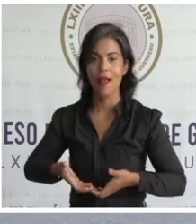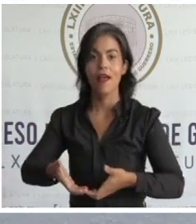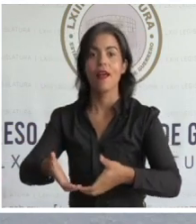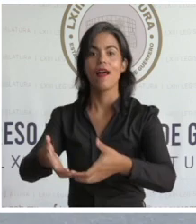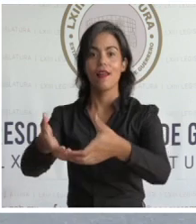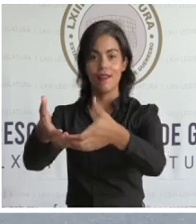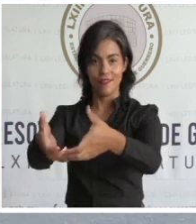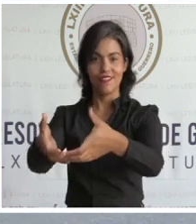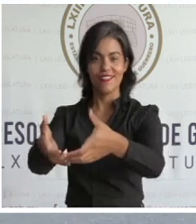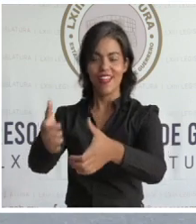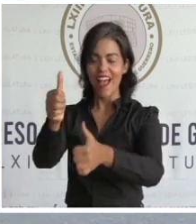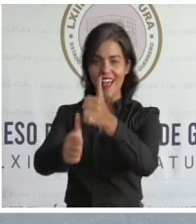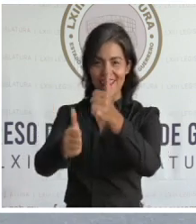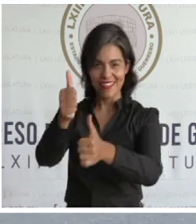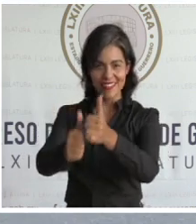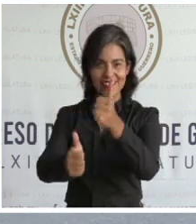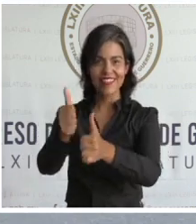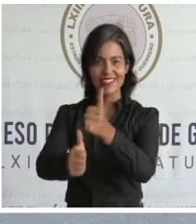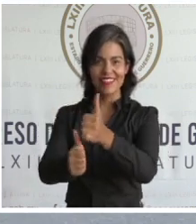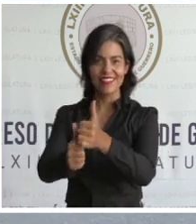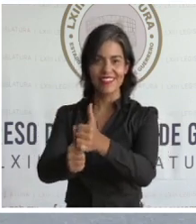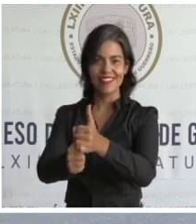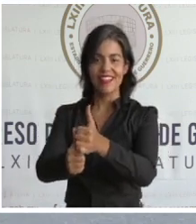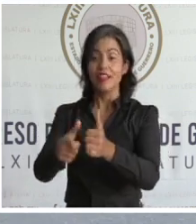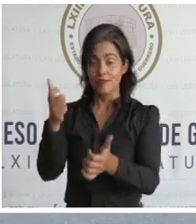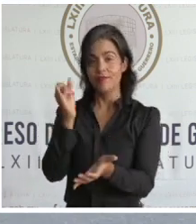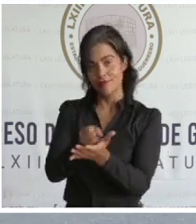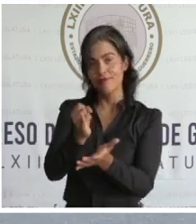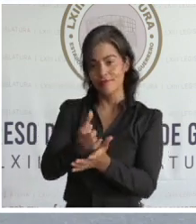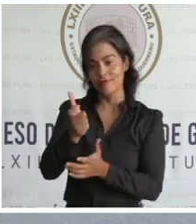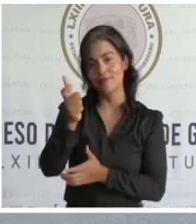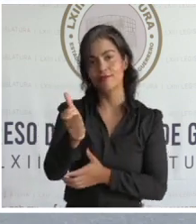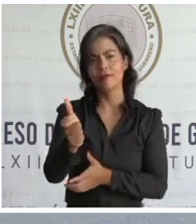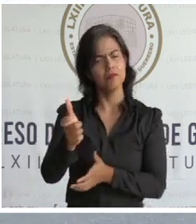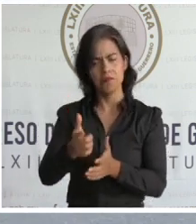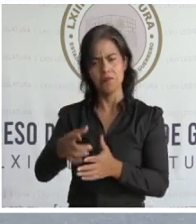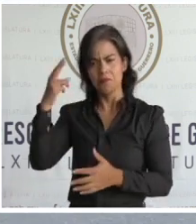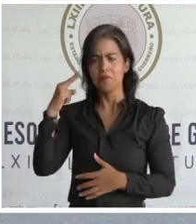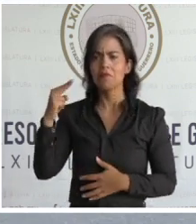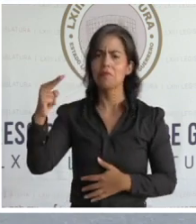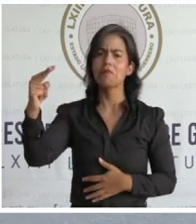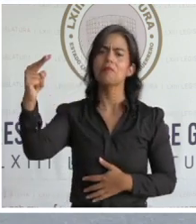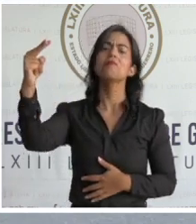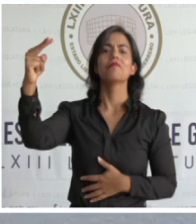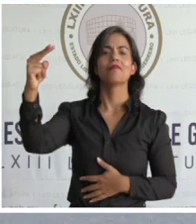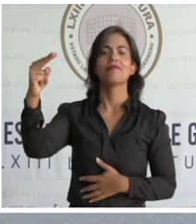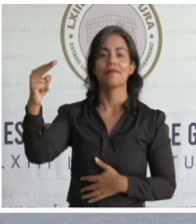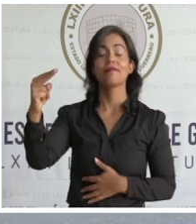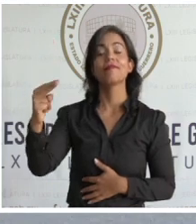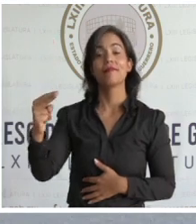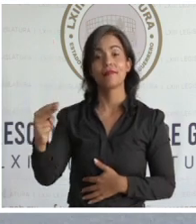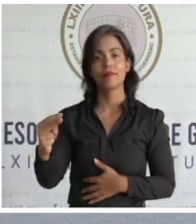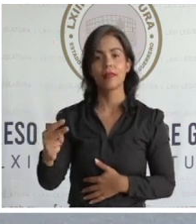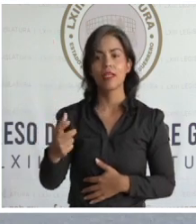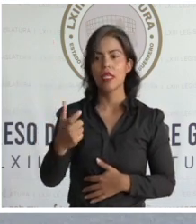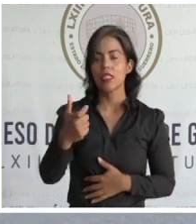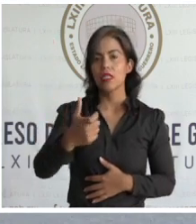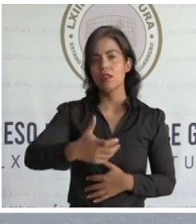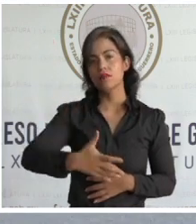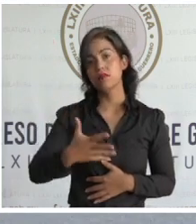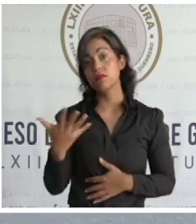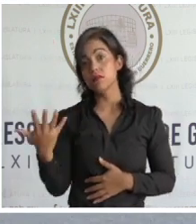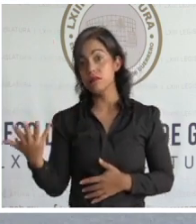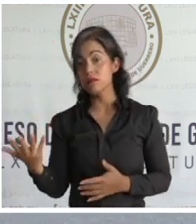de cuota, mejor conocida como la Autopista del Sol, la cual es además una de las más caras de